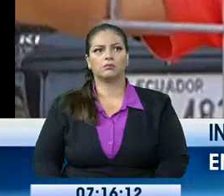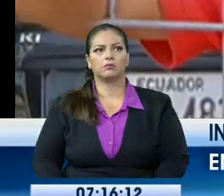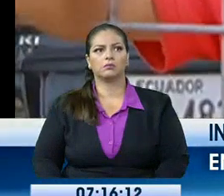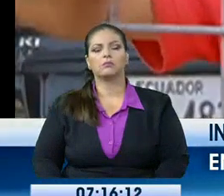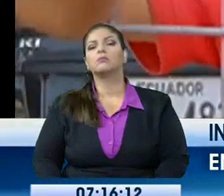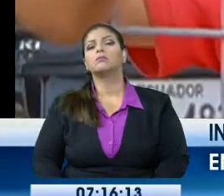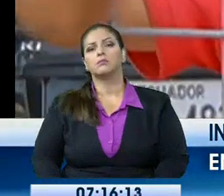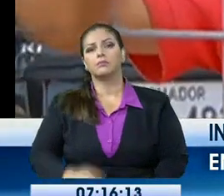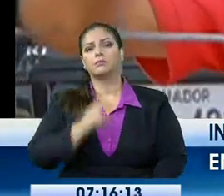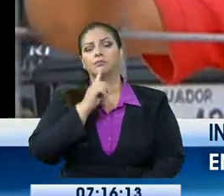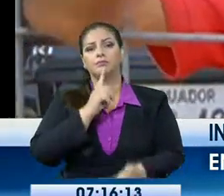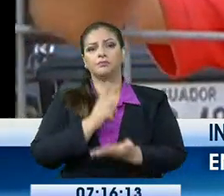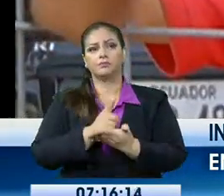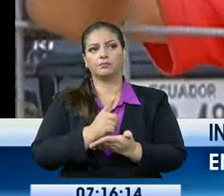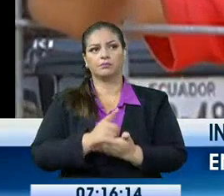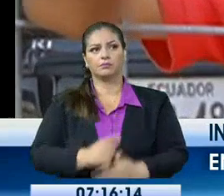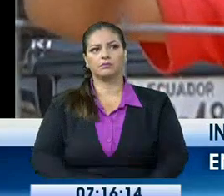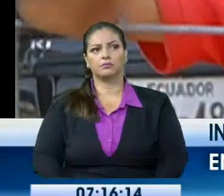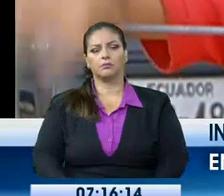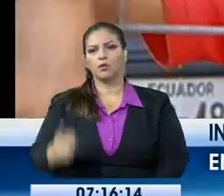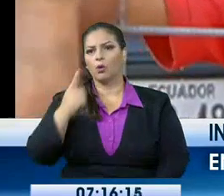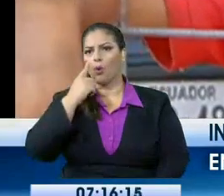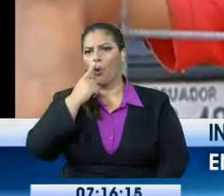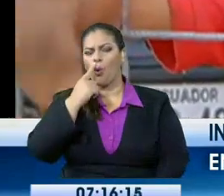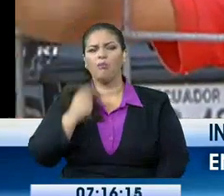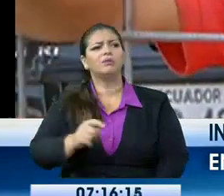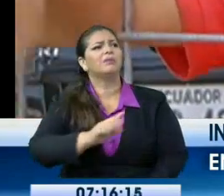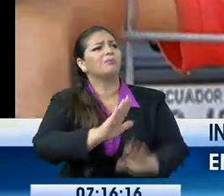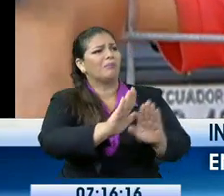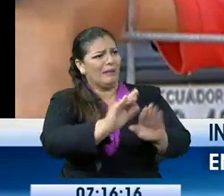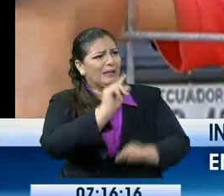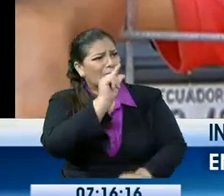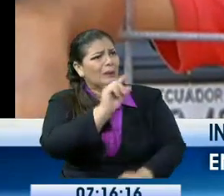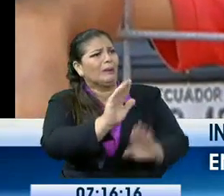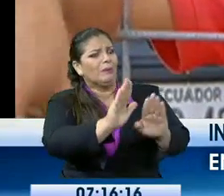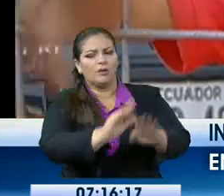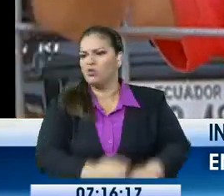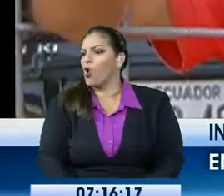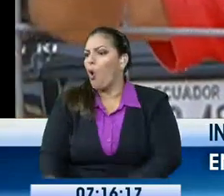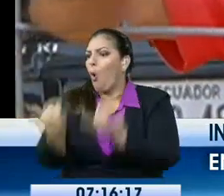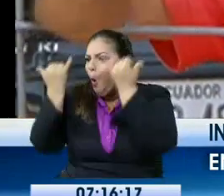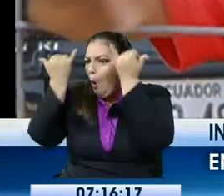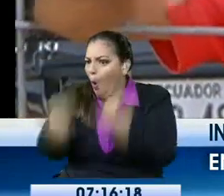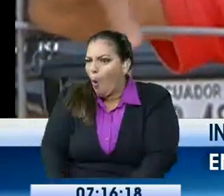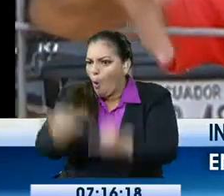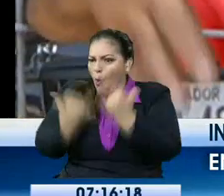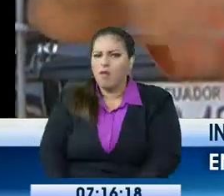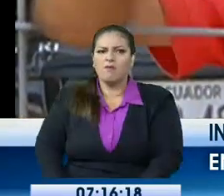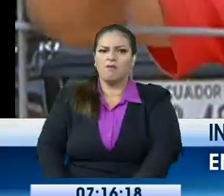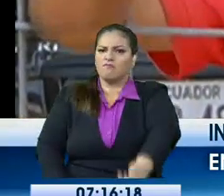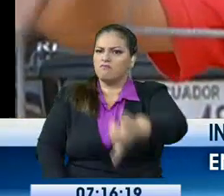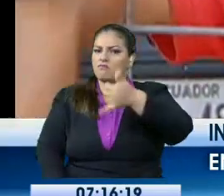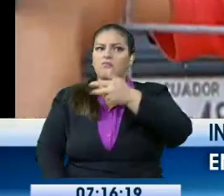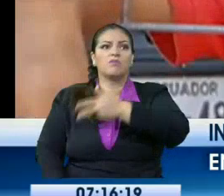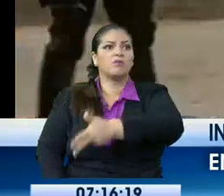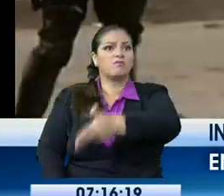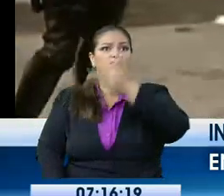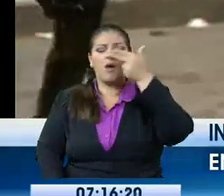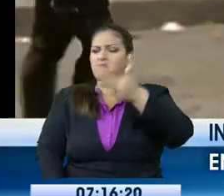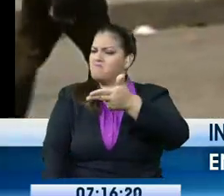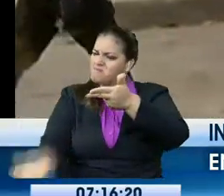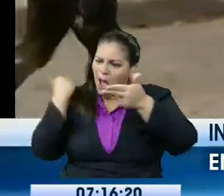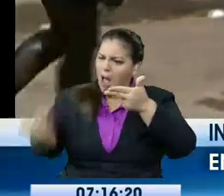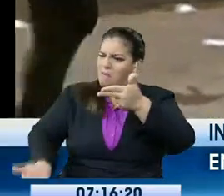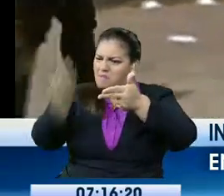escuchamos, le decía, ya te doy. Eso es lo que... Ahí se llevaron el botín. Ahí se le llevaron una funda blanca, ahí se le llevaron nada. La